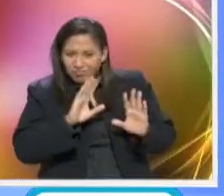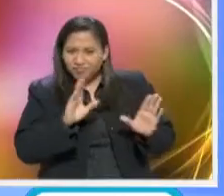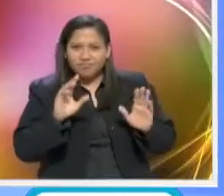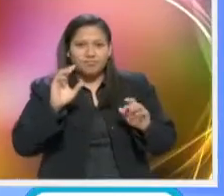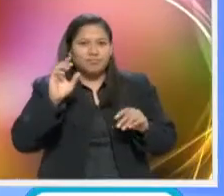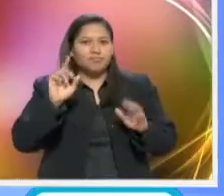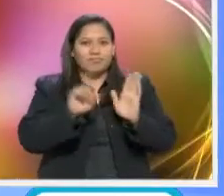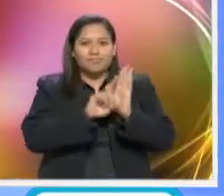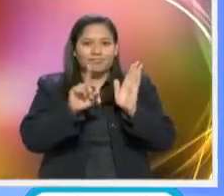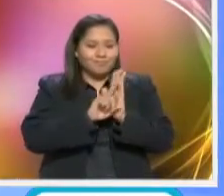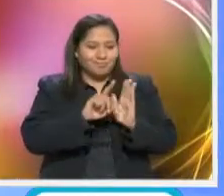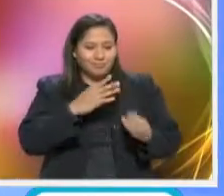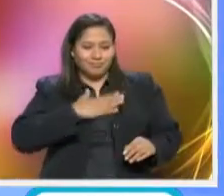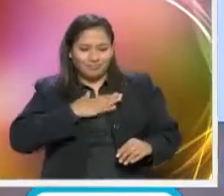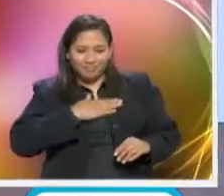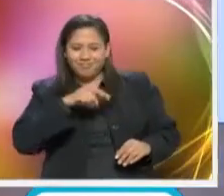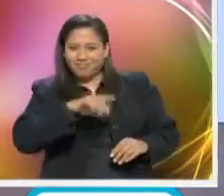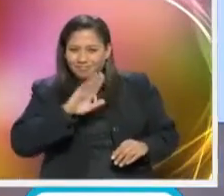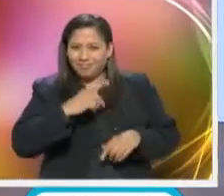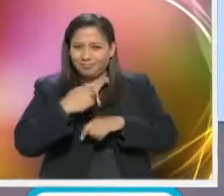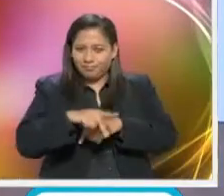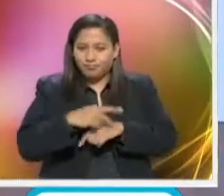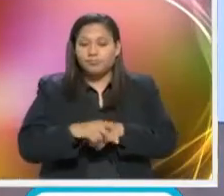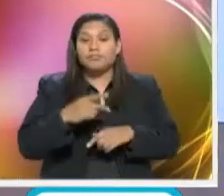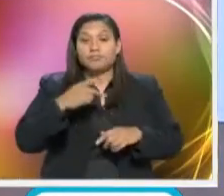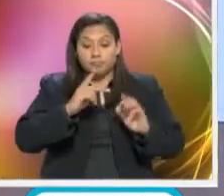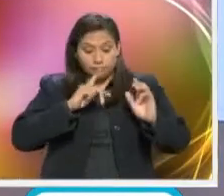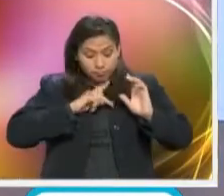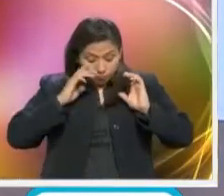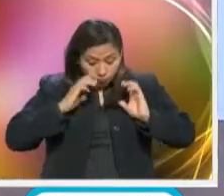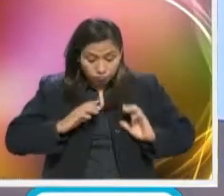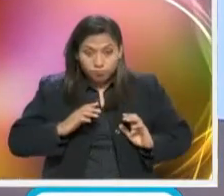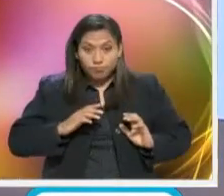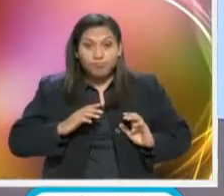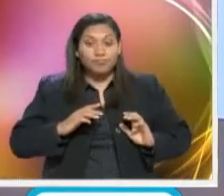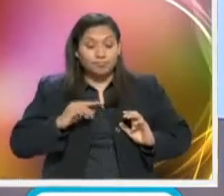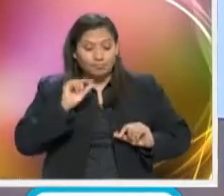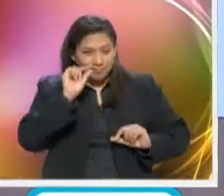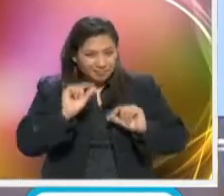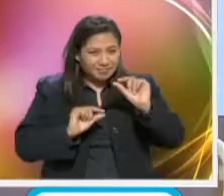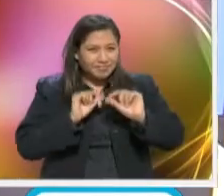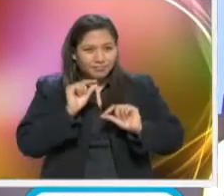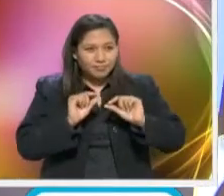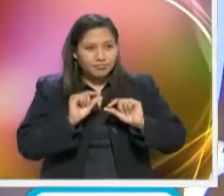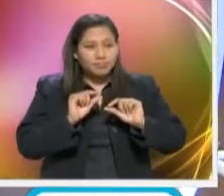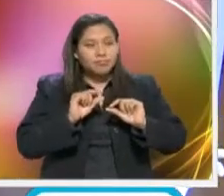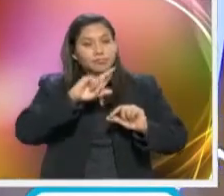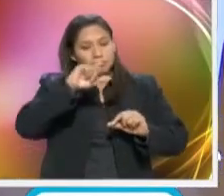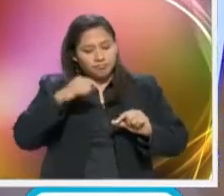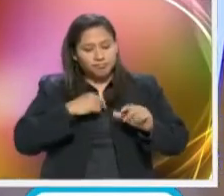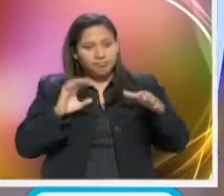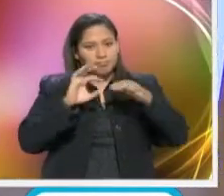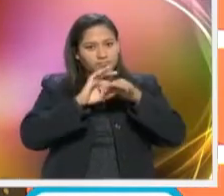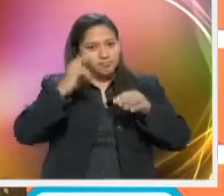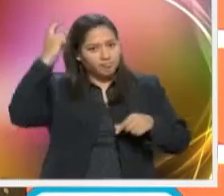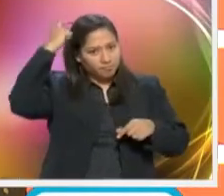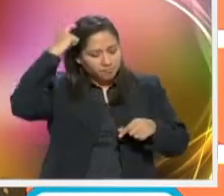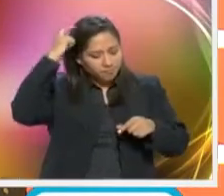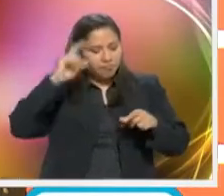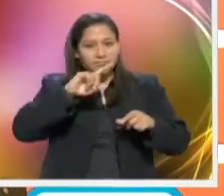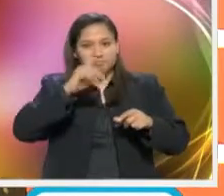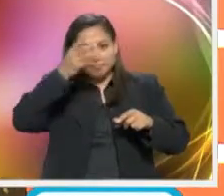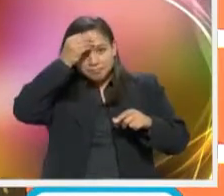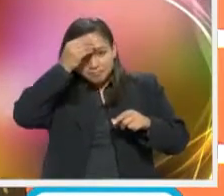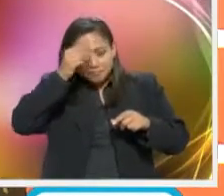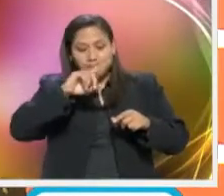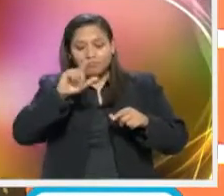Claro. Pero todo esto motriz llega un momento en que se vuelve cognitivo, lenguaje, etcétera, etcétera.